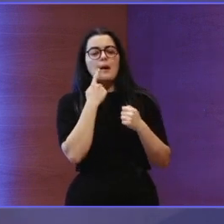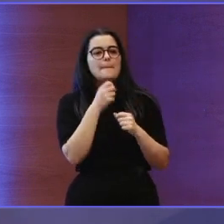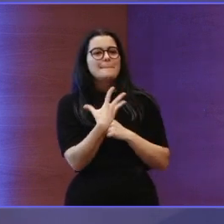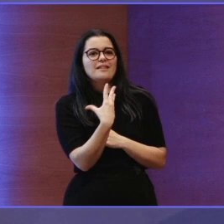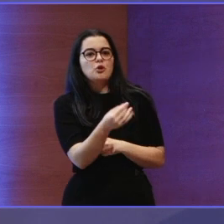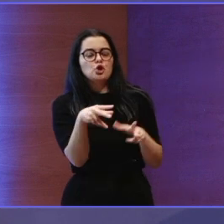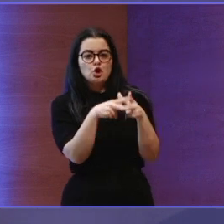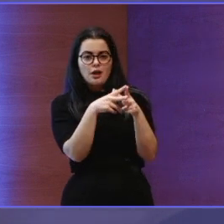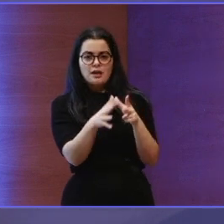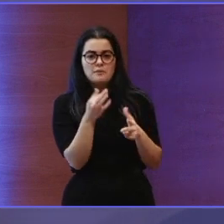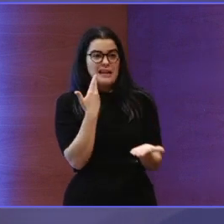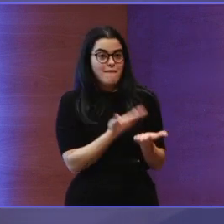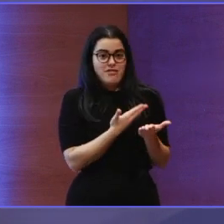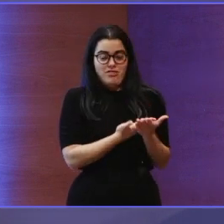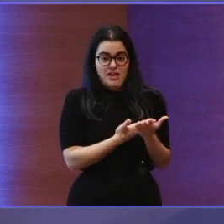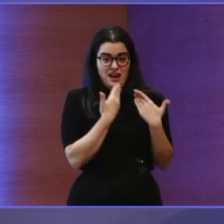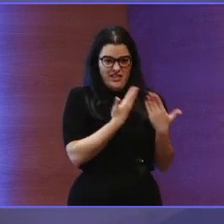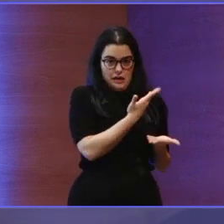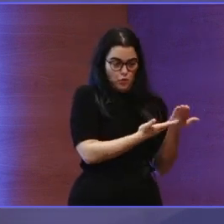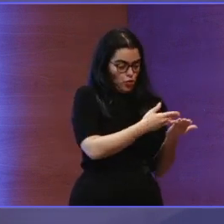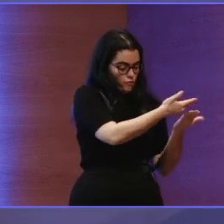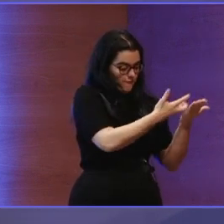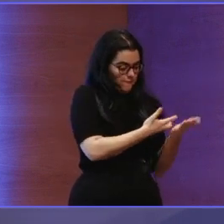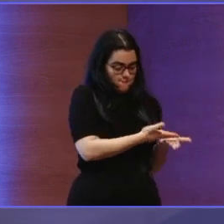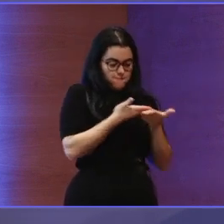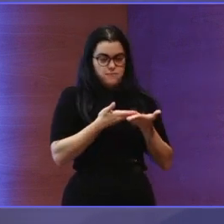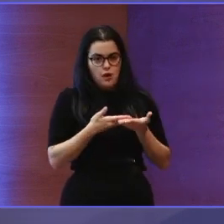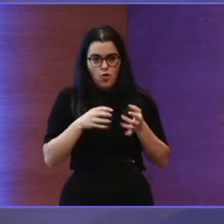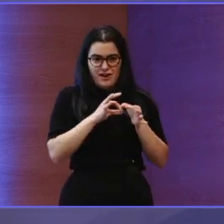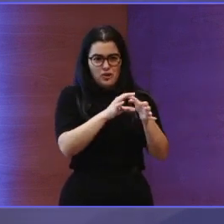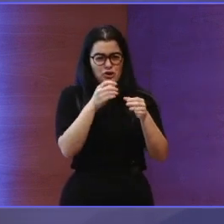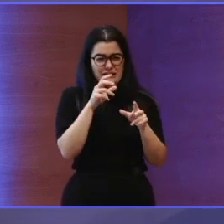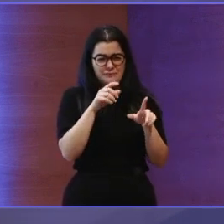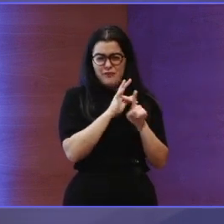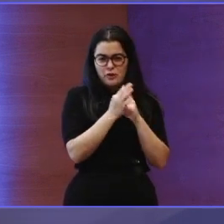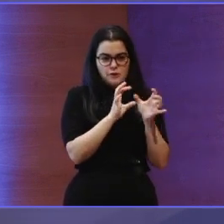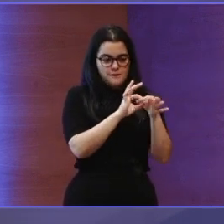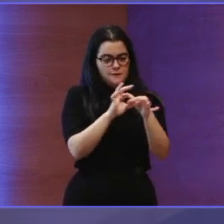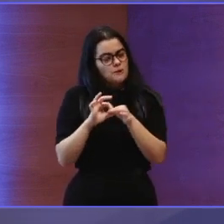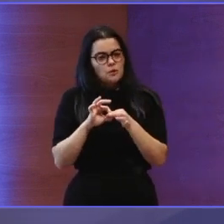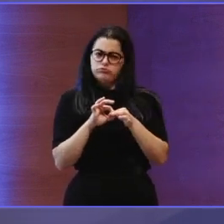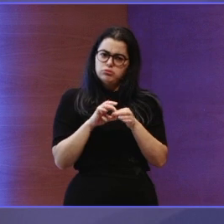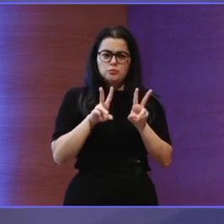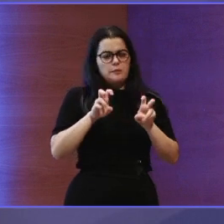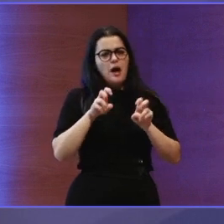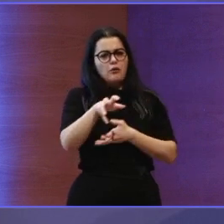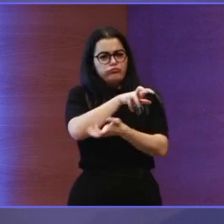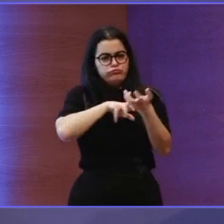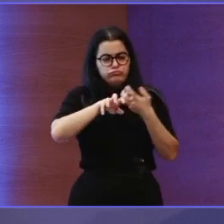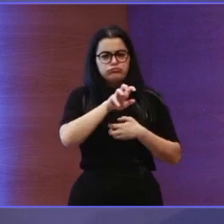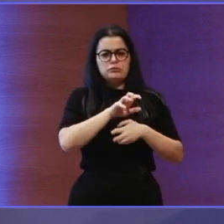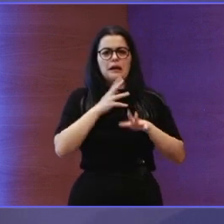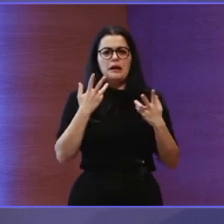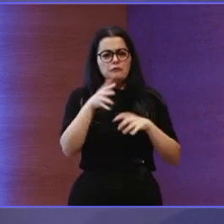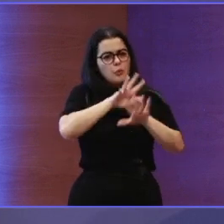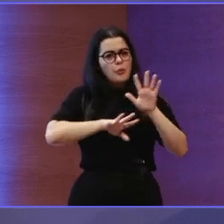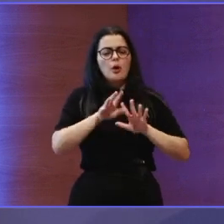sociales y la evidencia que nos puede dar la evaluación eso es un agujero negro eso es una caja negra de la que deberíamos saber más entonces yo creo que la